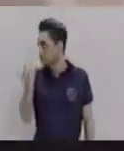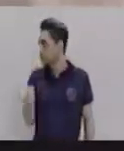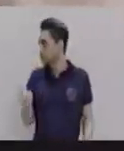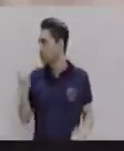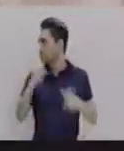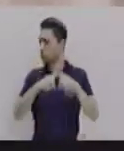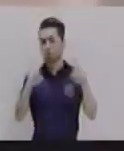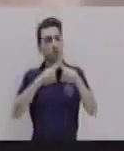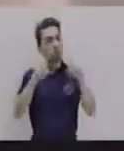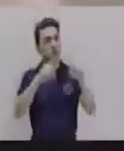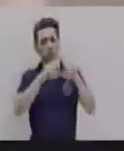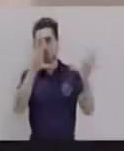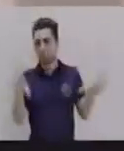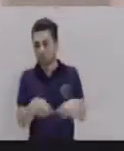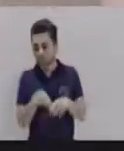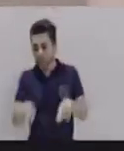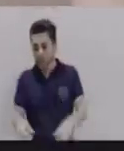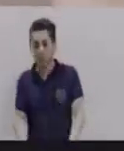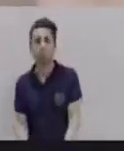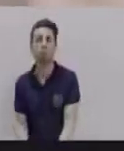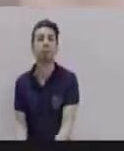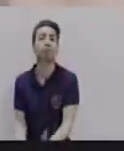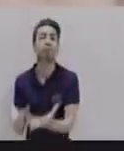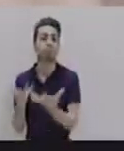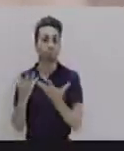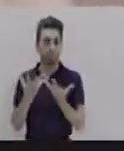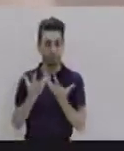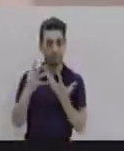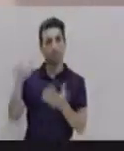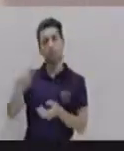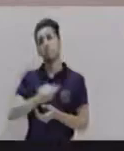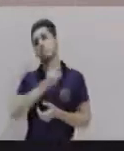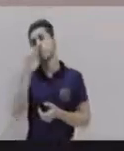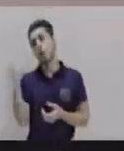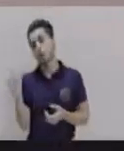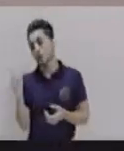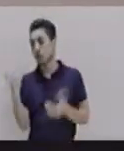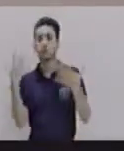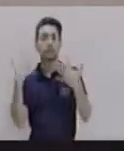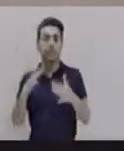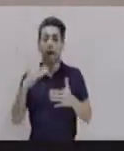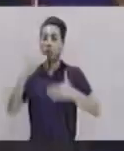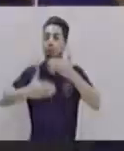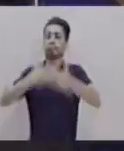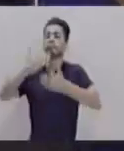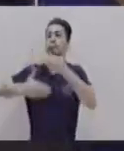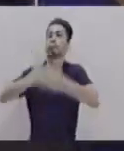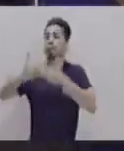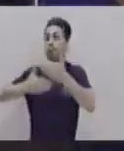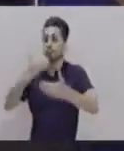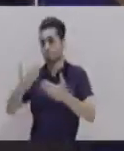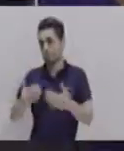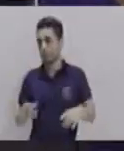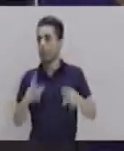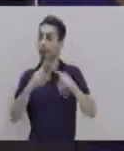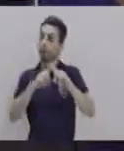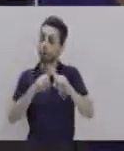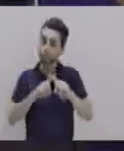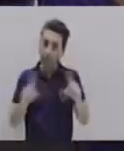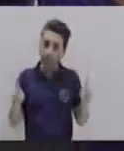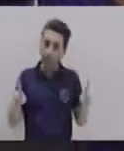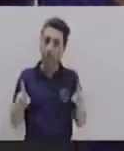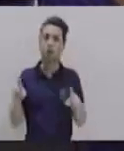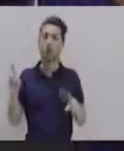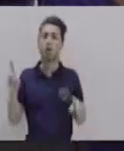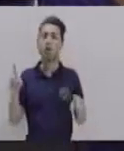un sinfín de alimentos que produce la tierra. Y hay otros alimentos que ya están siendo procesados. Pero vamos a